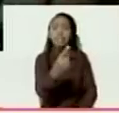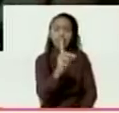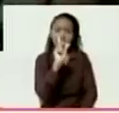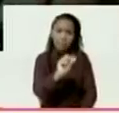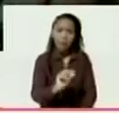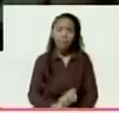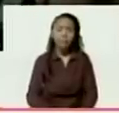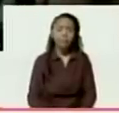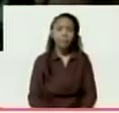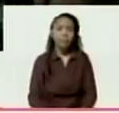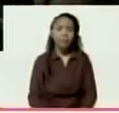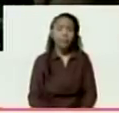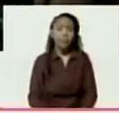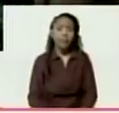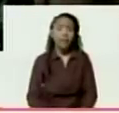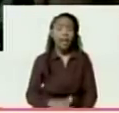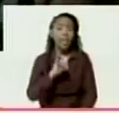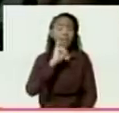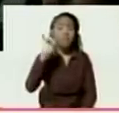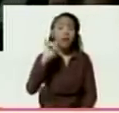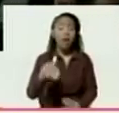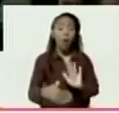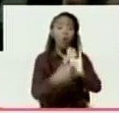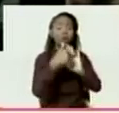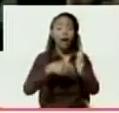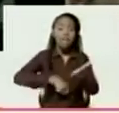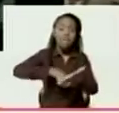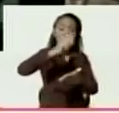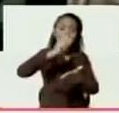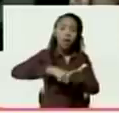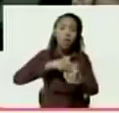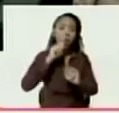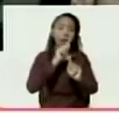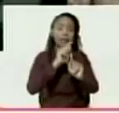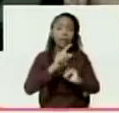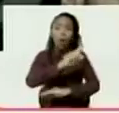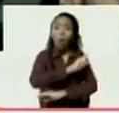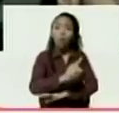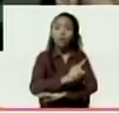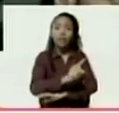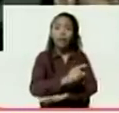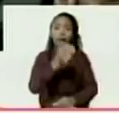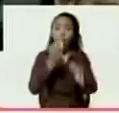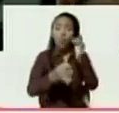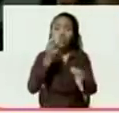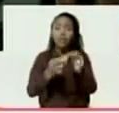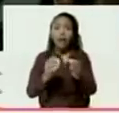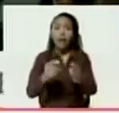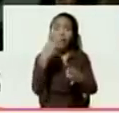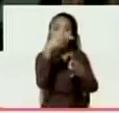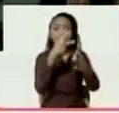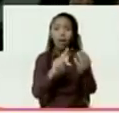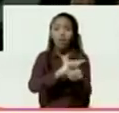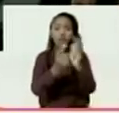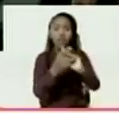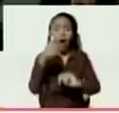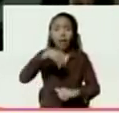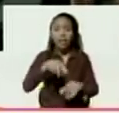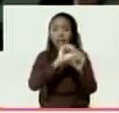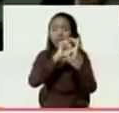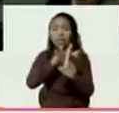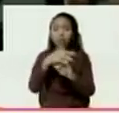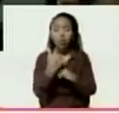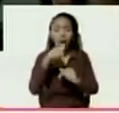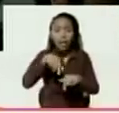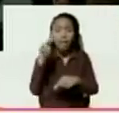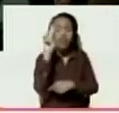que la demanda es contra quienes han firmado estas órdenes ejecutivas que han derivado en esta situación aquí en Venezuela como crímenes de